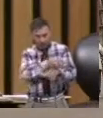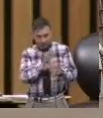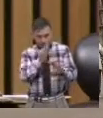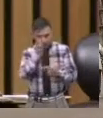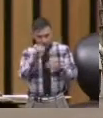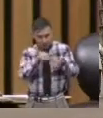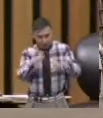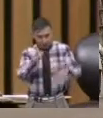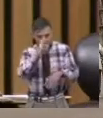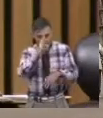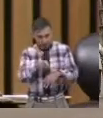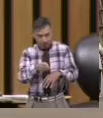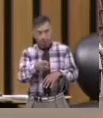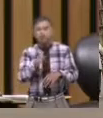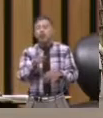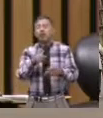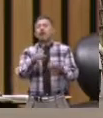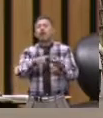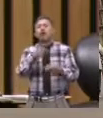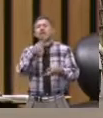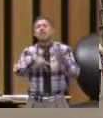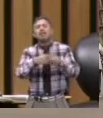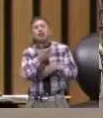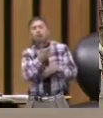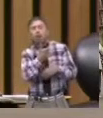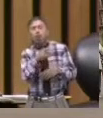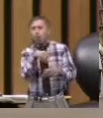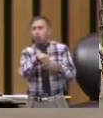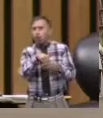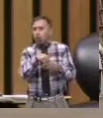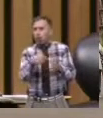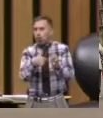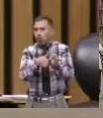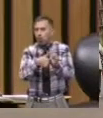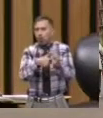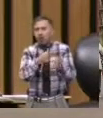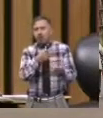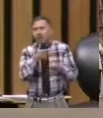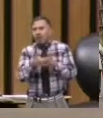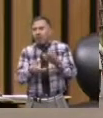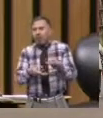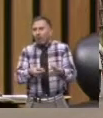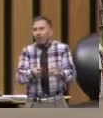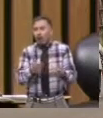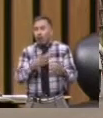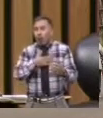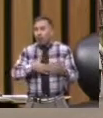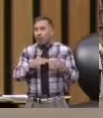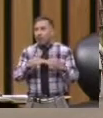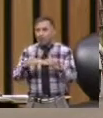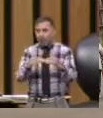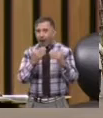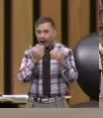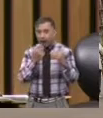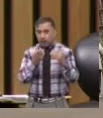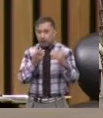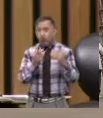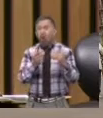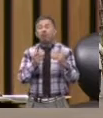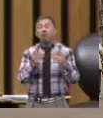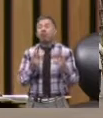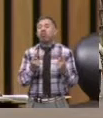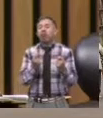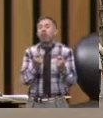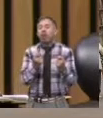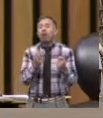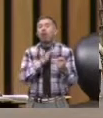si gastó dinero de procedencia desconocida en el intento de romper la equidad de la contienda, entonces no podrá usar las prerrogativas